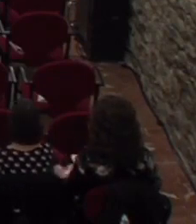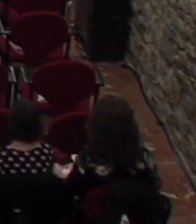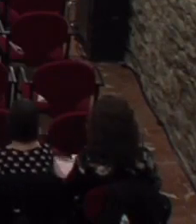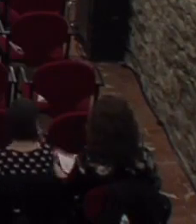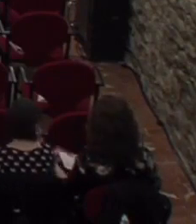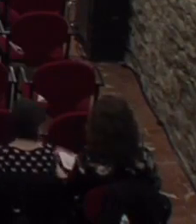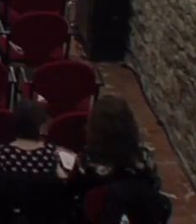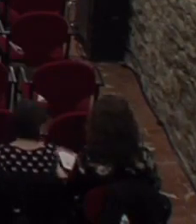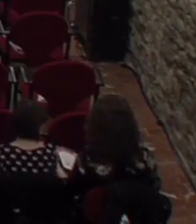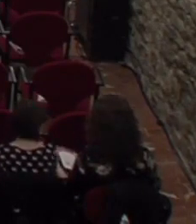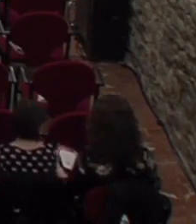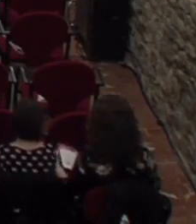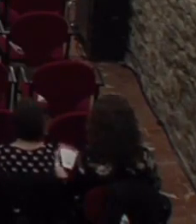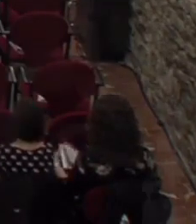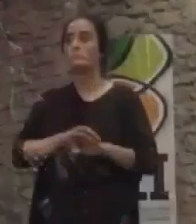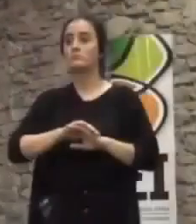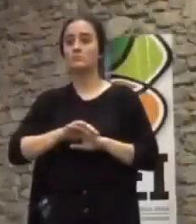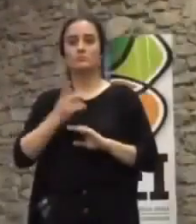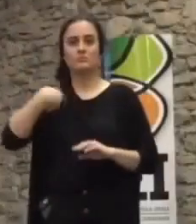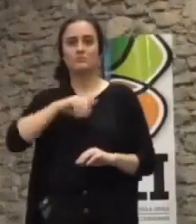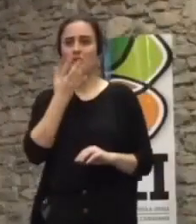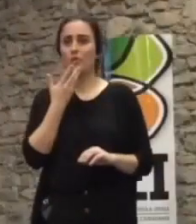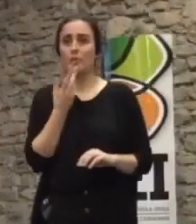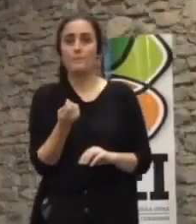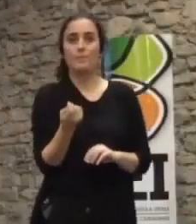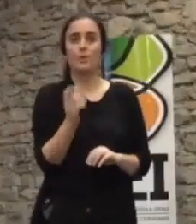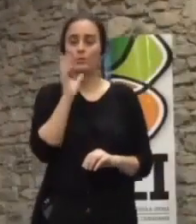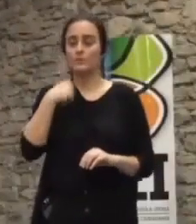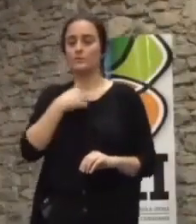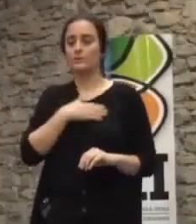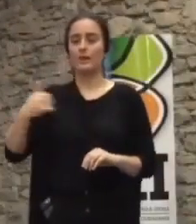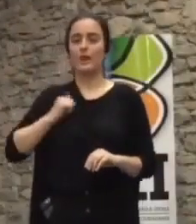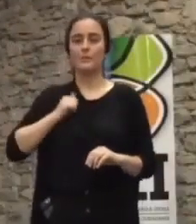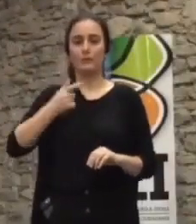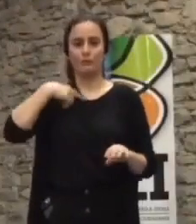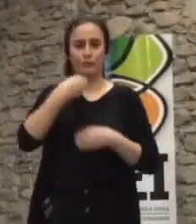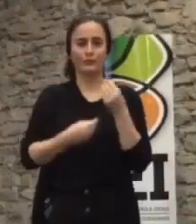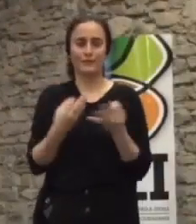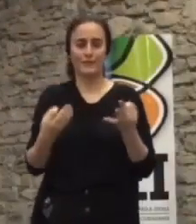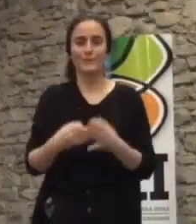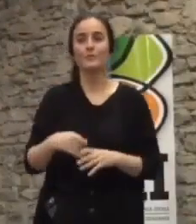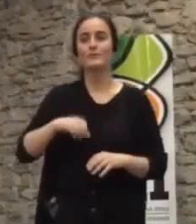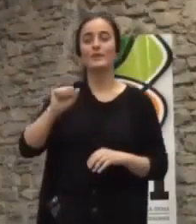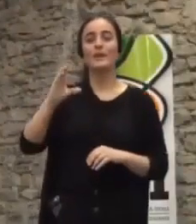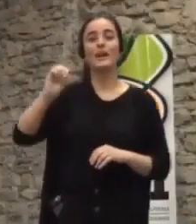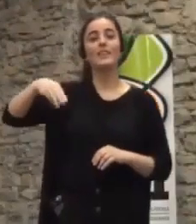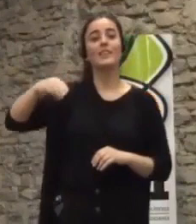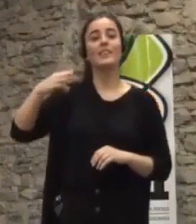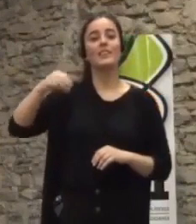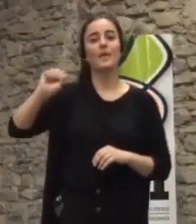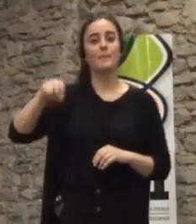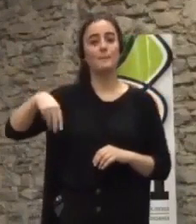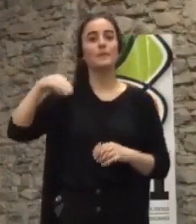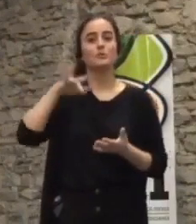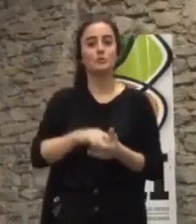discriminación. Como se nos conoce relativamente poco, voy a aprovechar el momento para explicar un poquito qué es lo que hacemos. ACCEM es una entidad que trabaja con personas